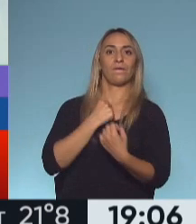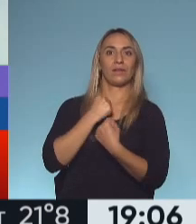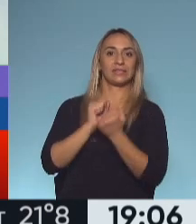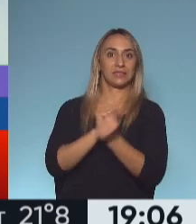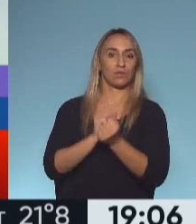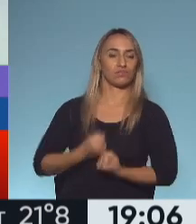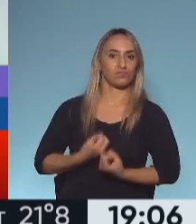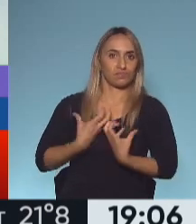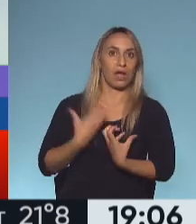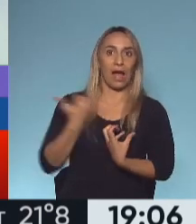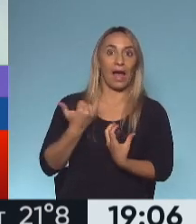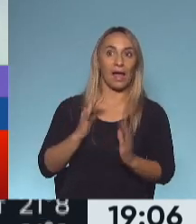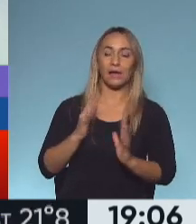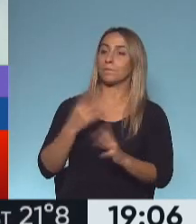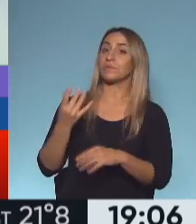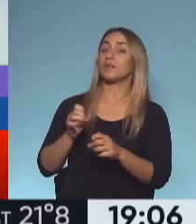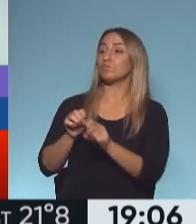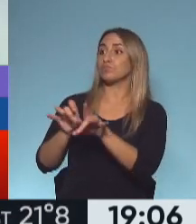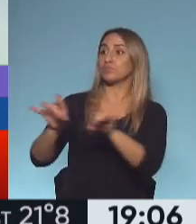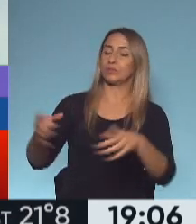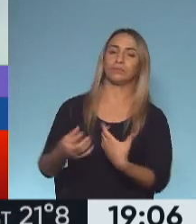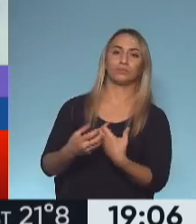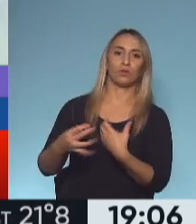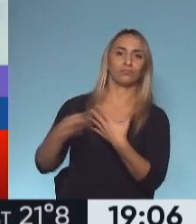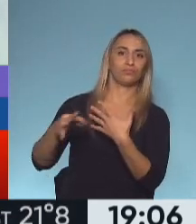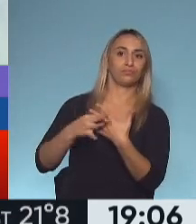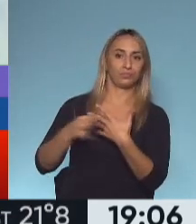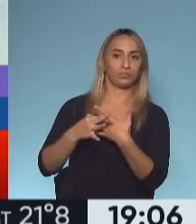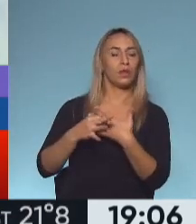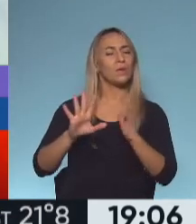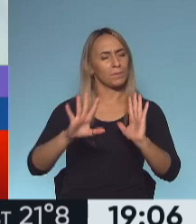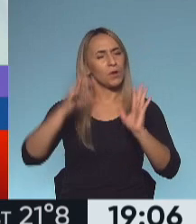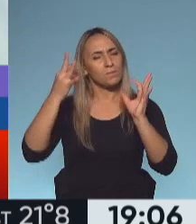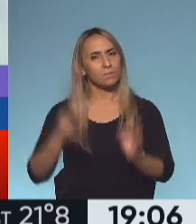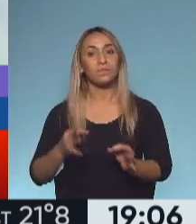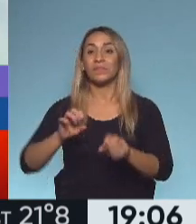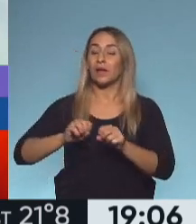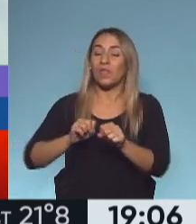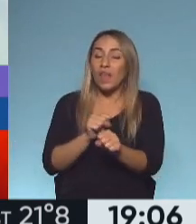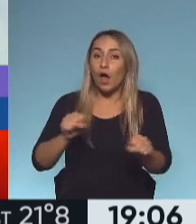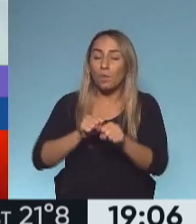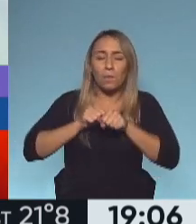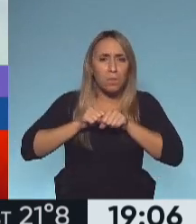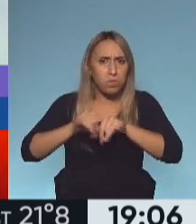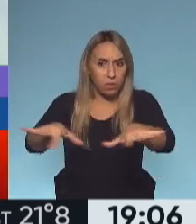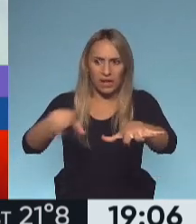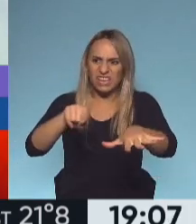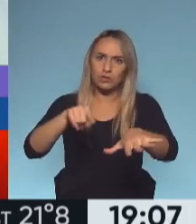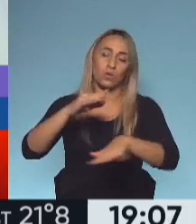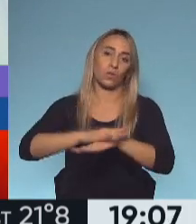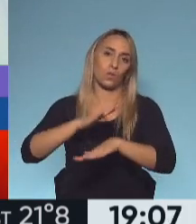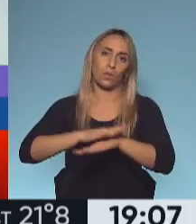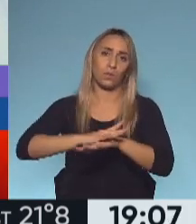algunas, pero esencialmente este brutal disparo de los contagios se debe a conducta social, a las reuniones